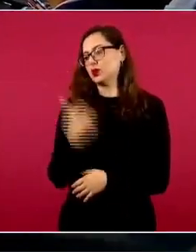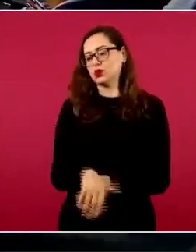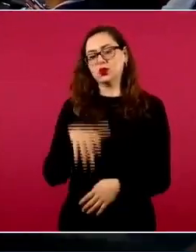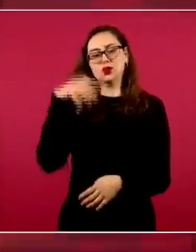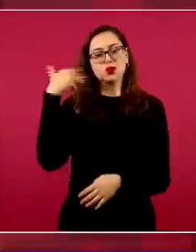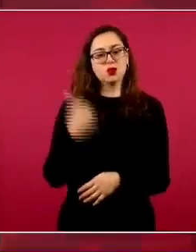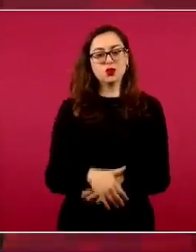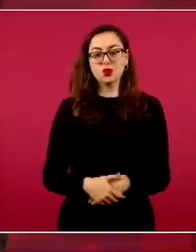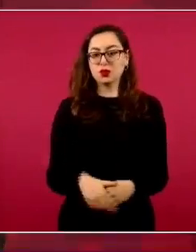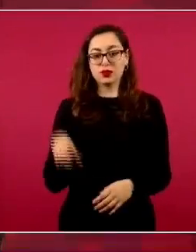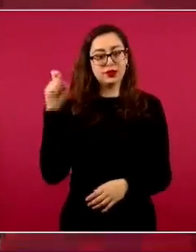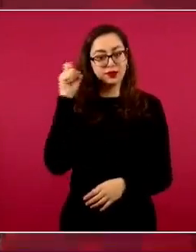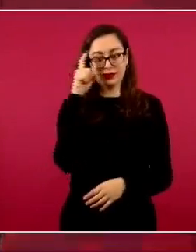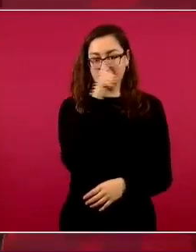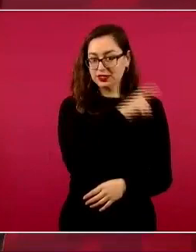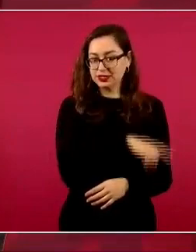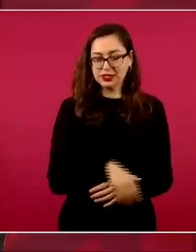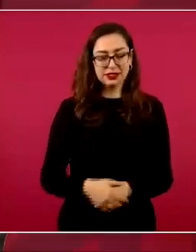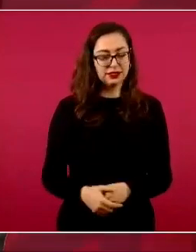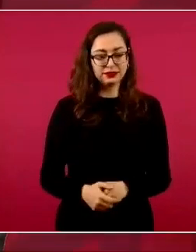No generalizo,